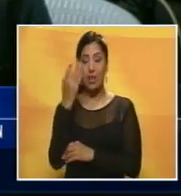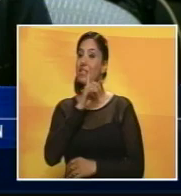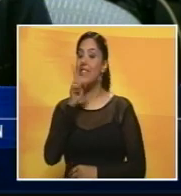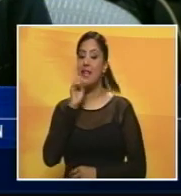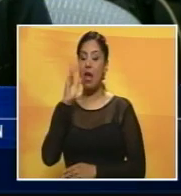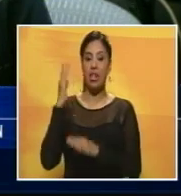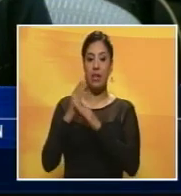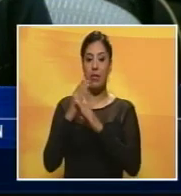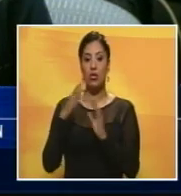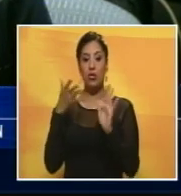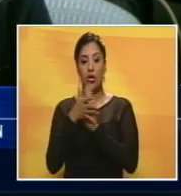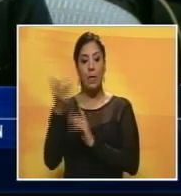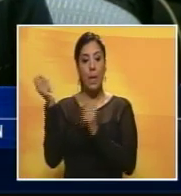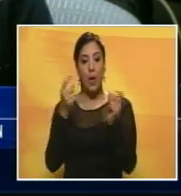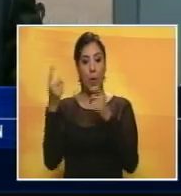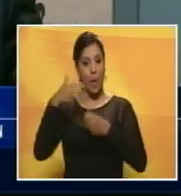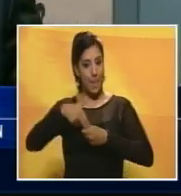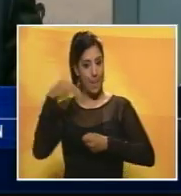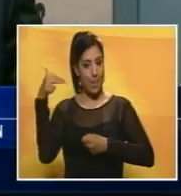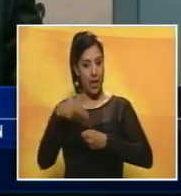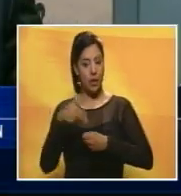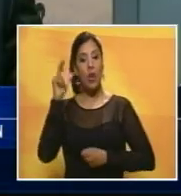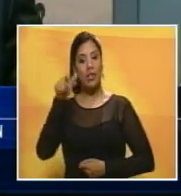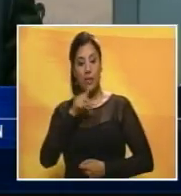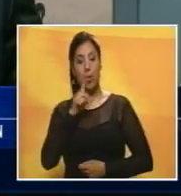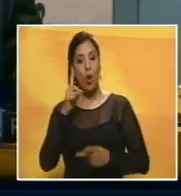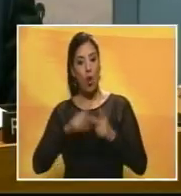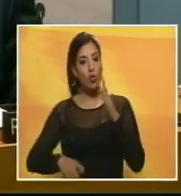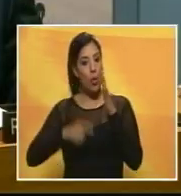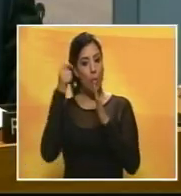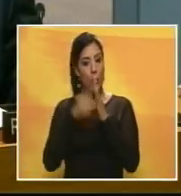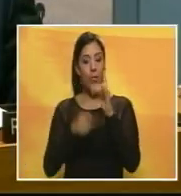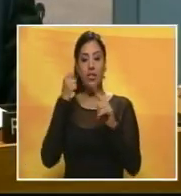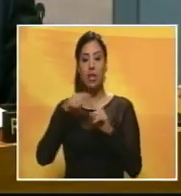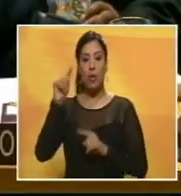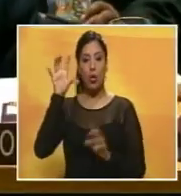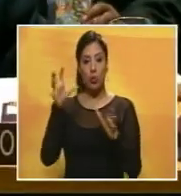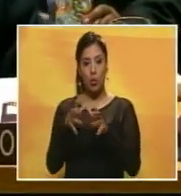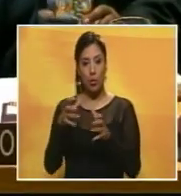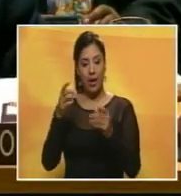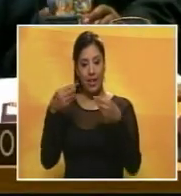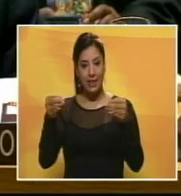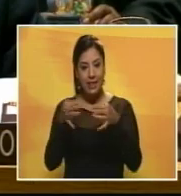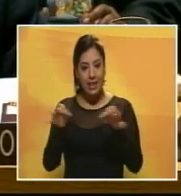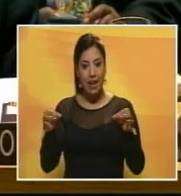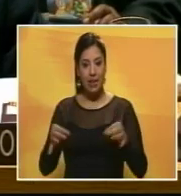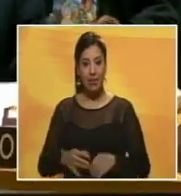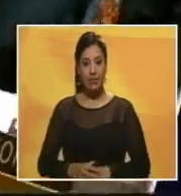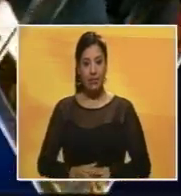incluyen limitación sobre las importaciones de petróleo y derivados y prohíbe exportaciones textiles.